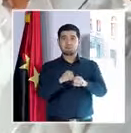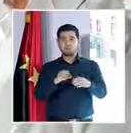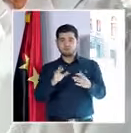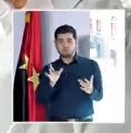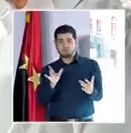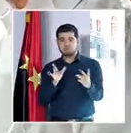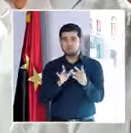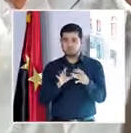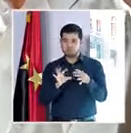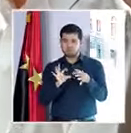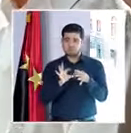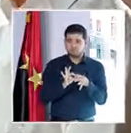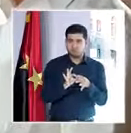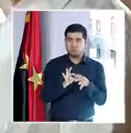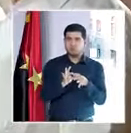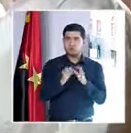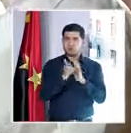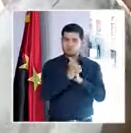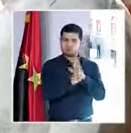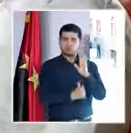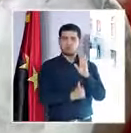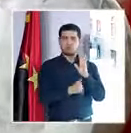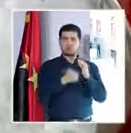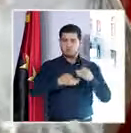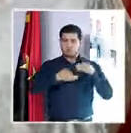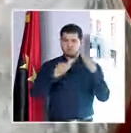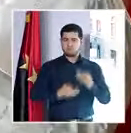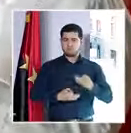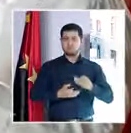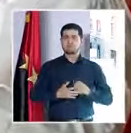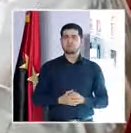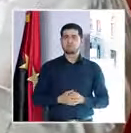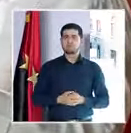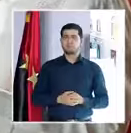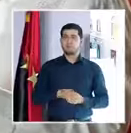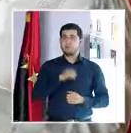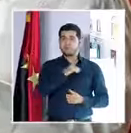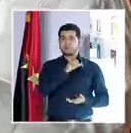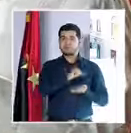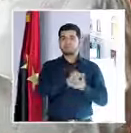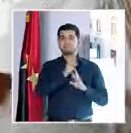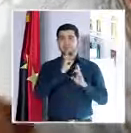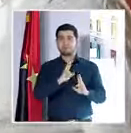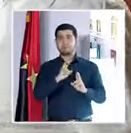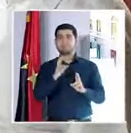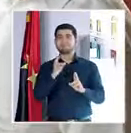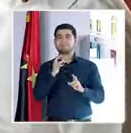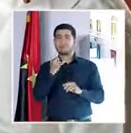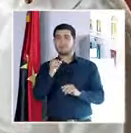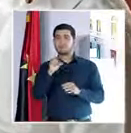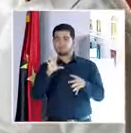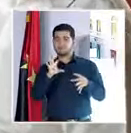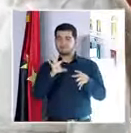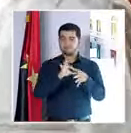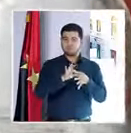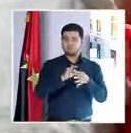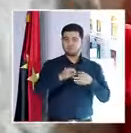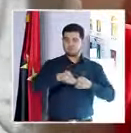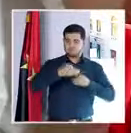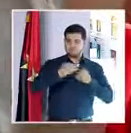entraran a la nómina oficial como provisionales. Esa es la respuesta que hoy les puedo dar y que con ellos